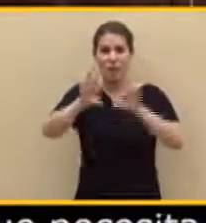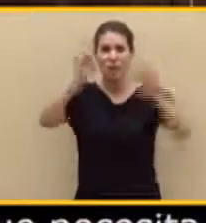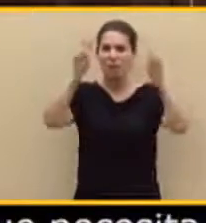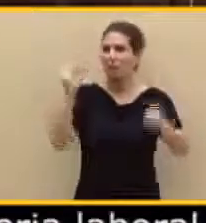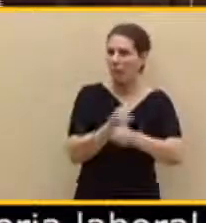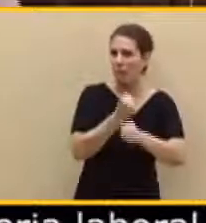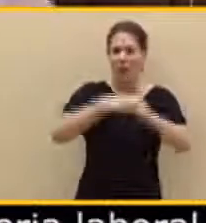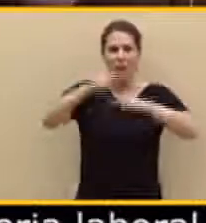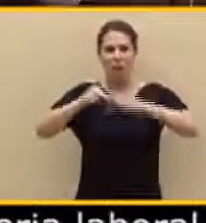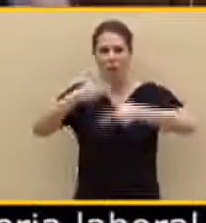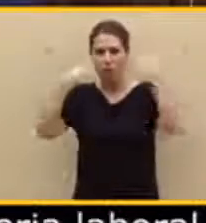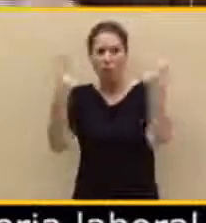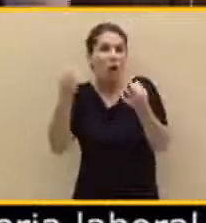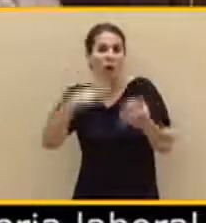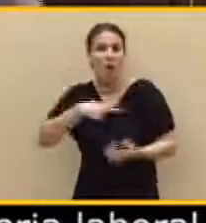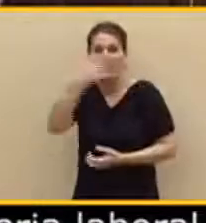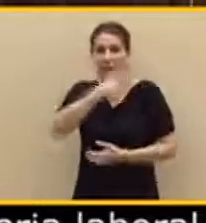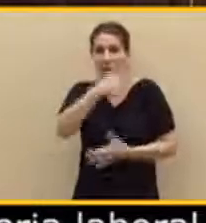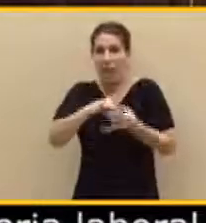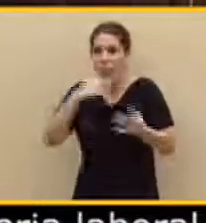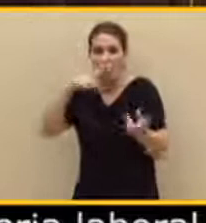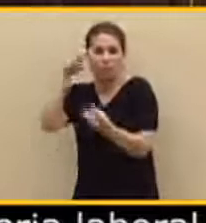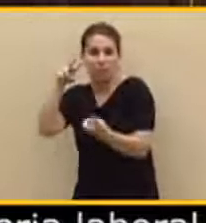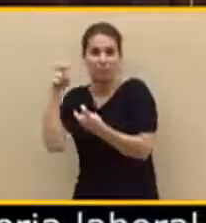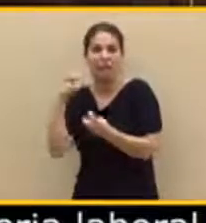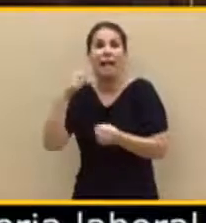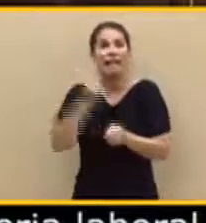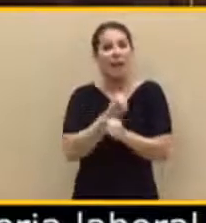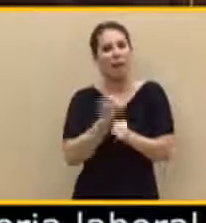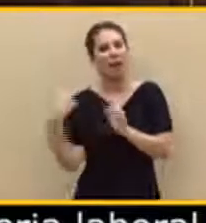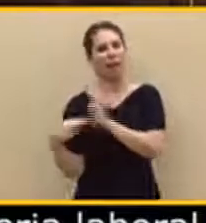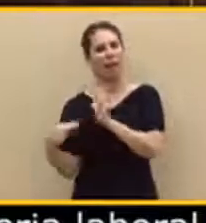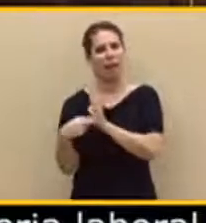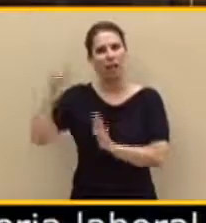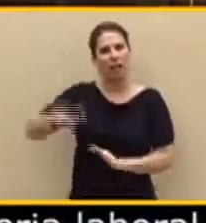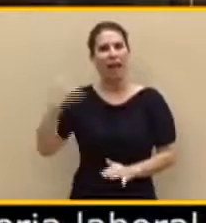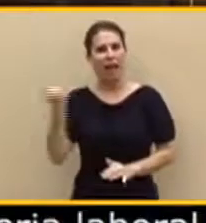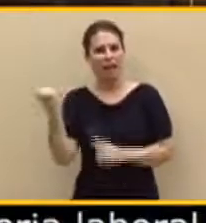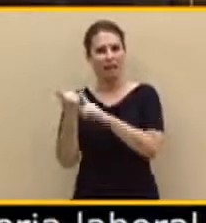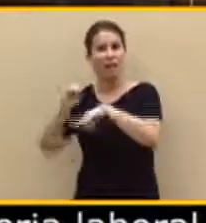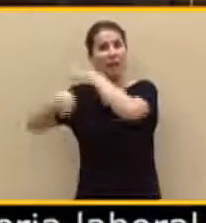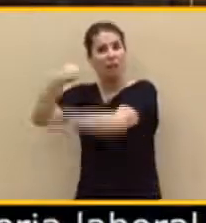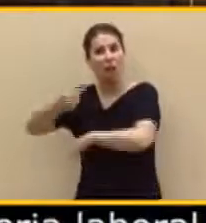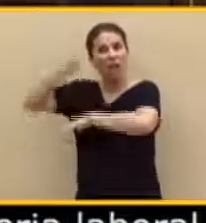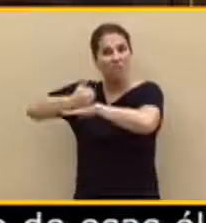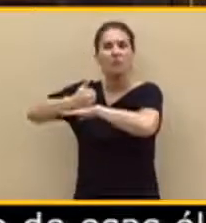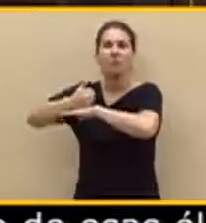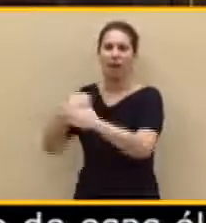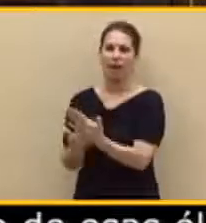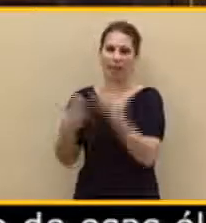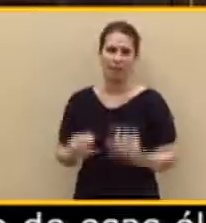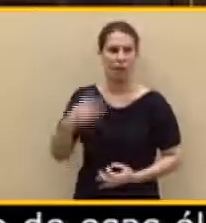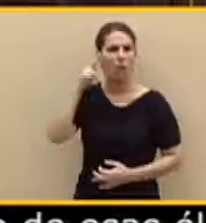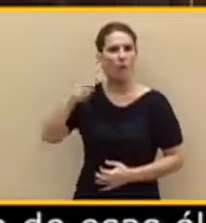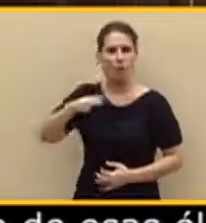pública o de fiscalidad, trabajen al servicio de esas élites que a cambio después les garantizan jubilaciones doradas en sus consejos de administración, y